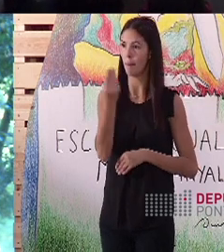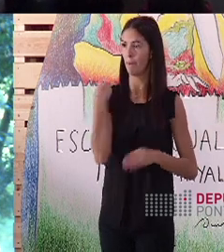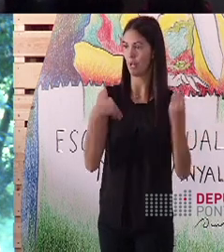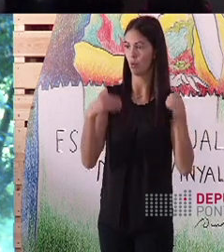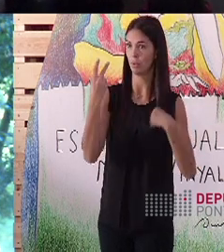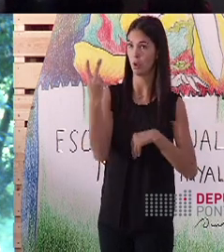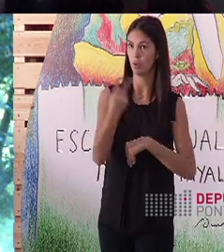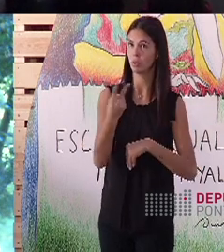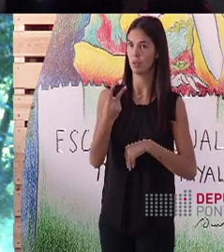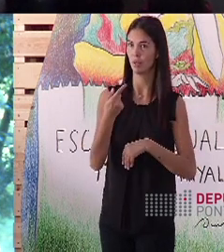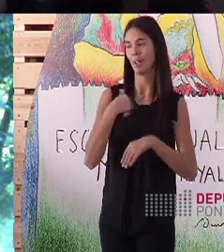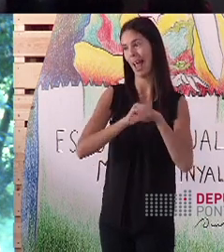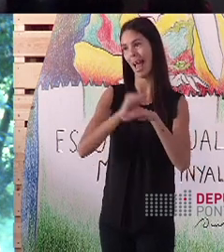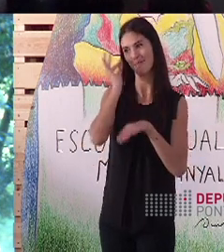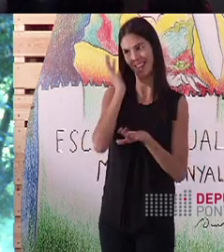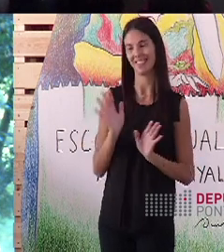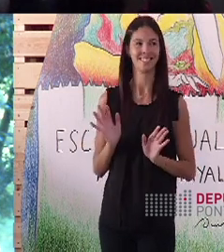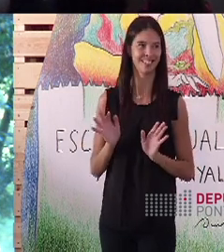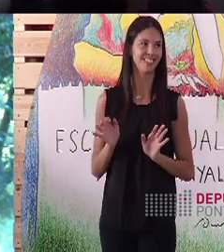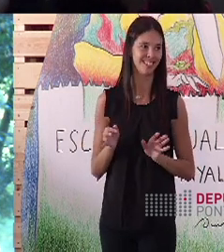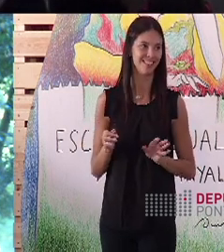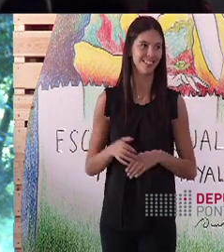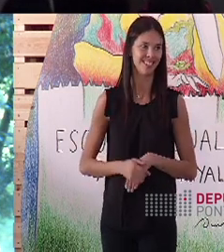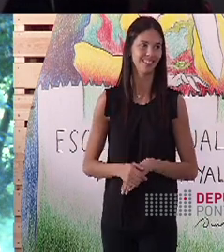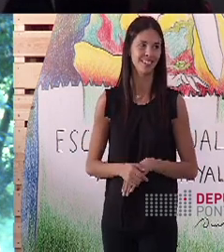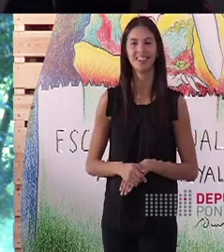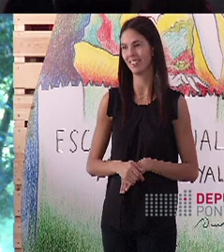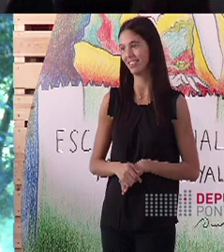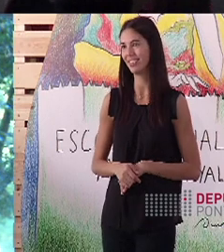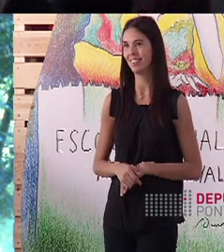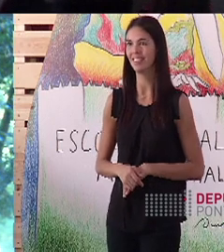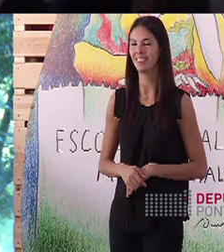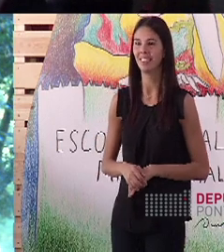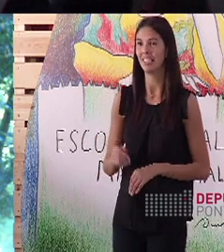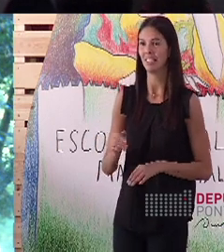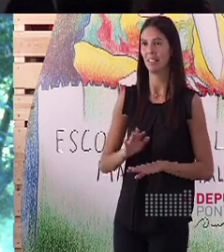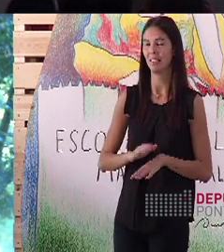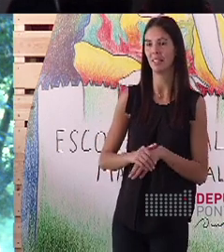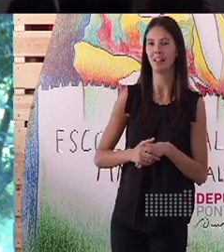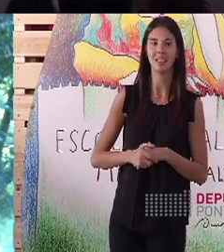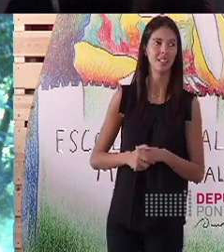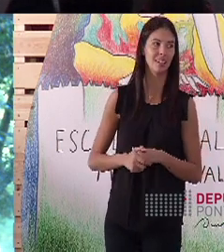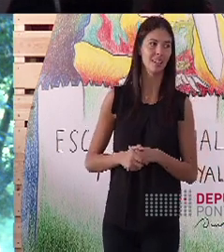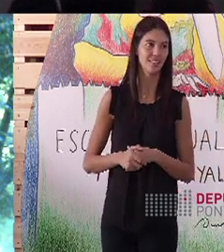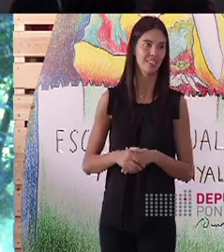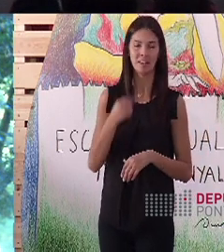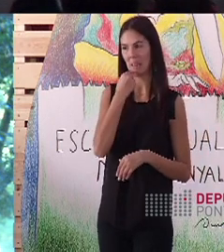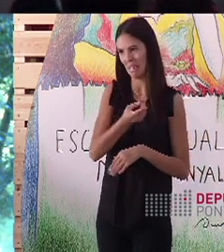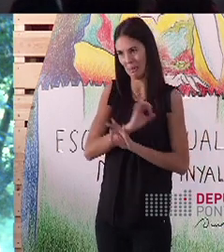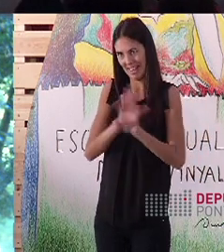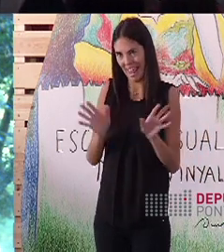preguntas, observaciones son de amigas, ¿no? O sea, solamente para poner las cosas en su